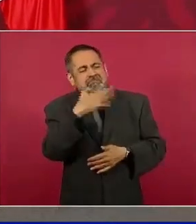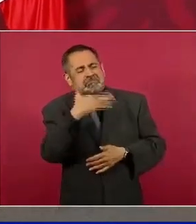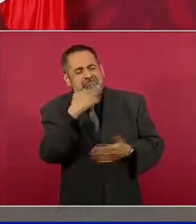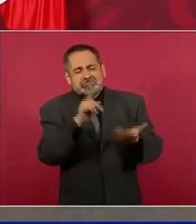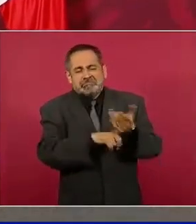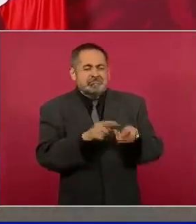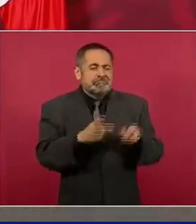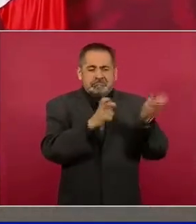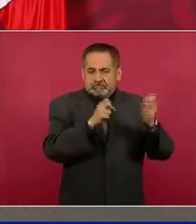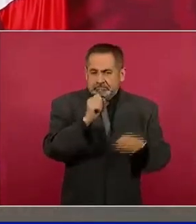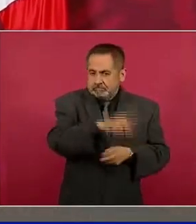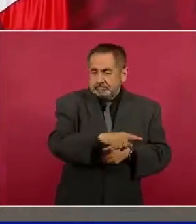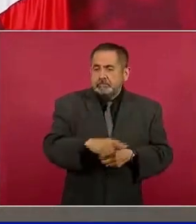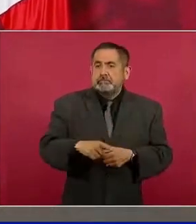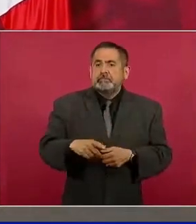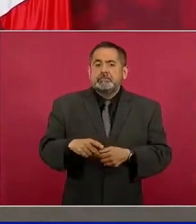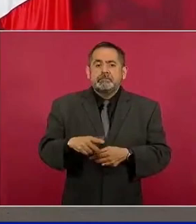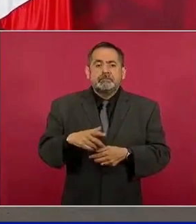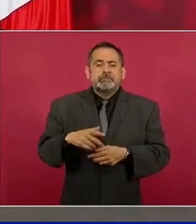en